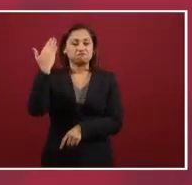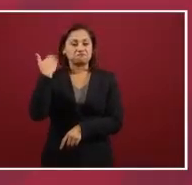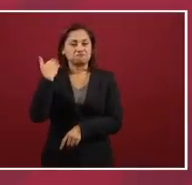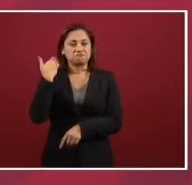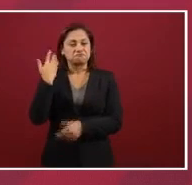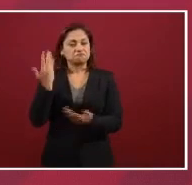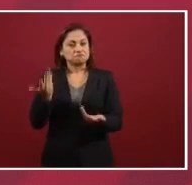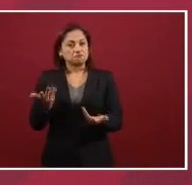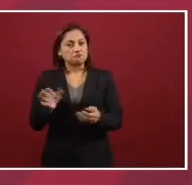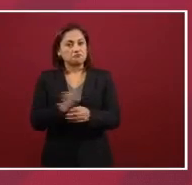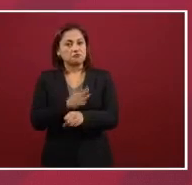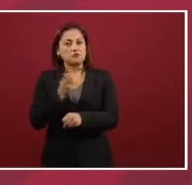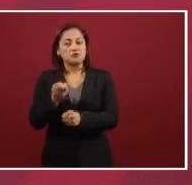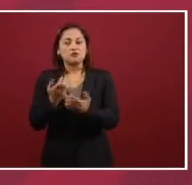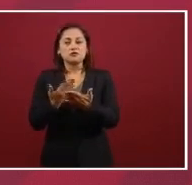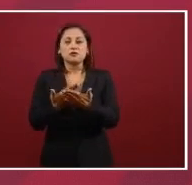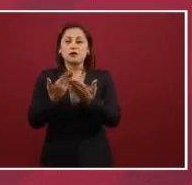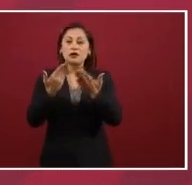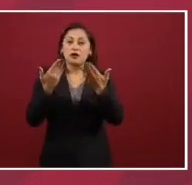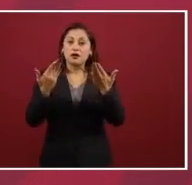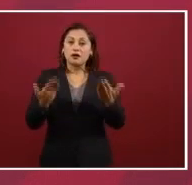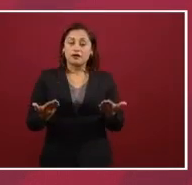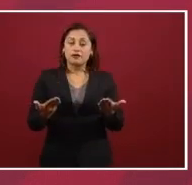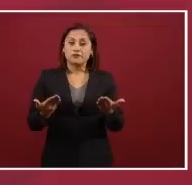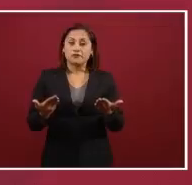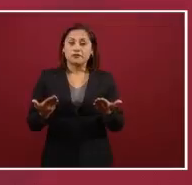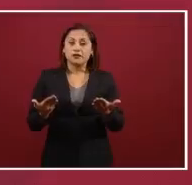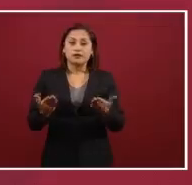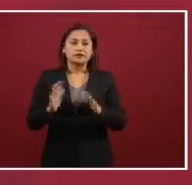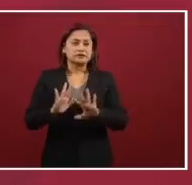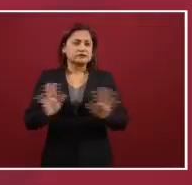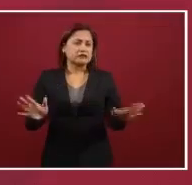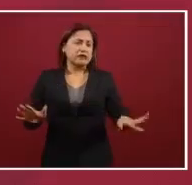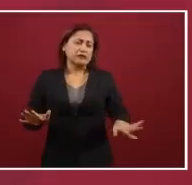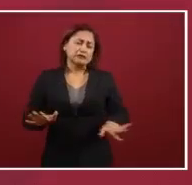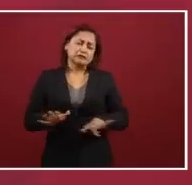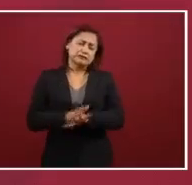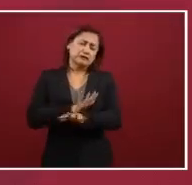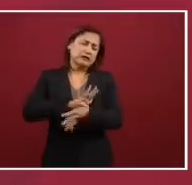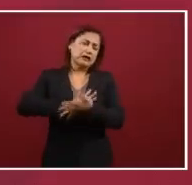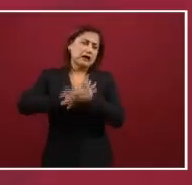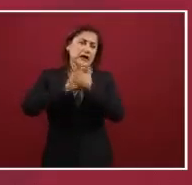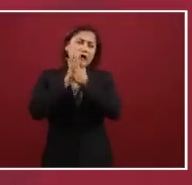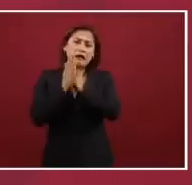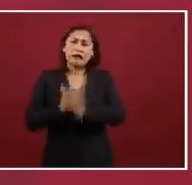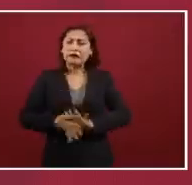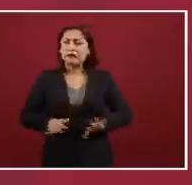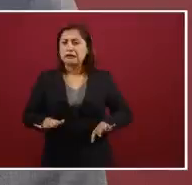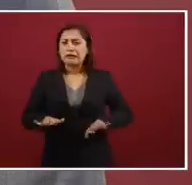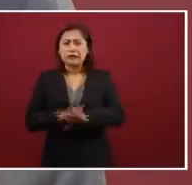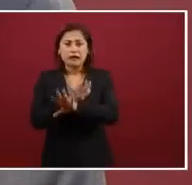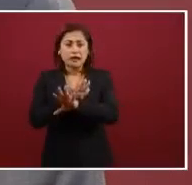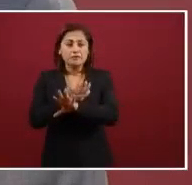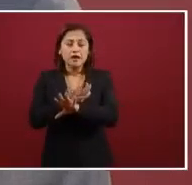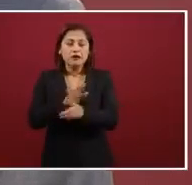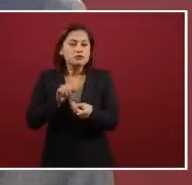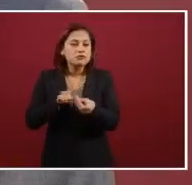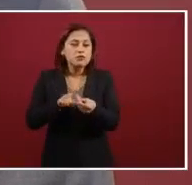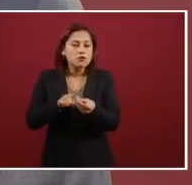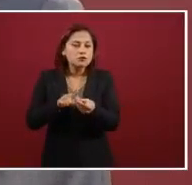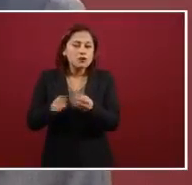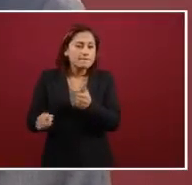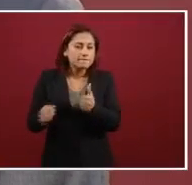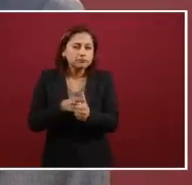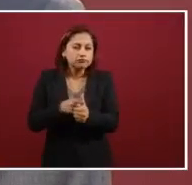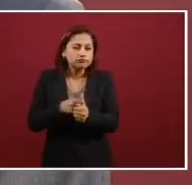ahora tiene que cambiar todo, todos aportarnos bien, empezando arriba. Por